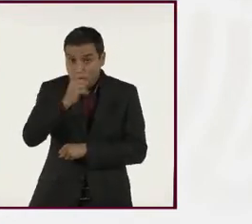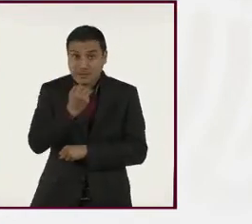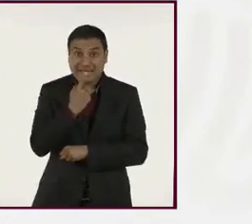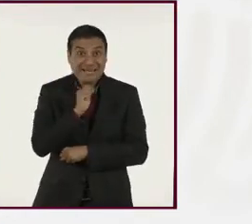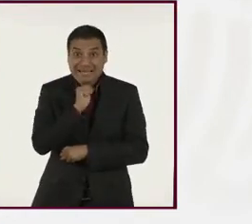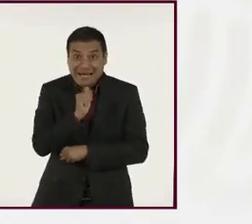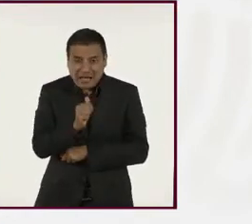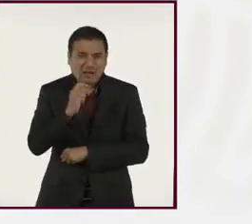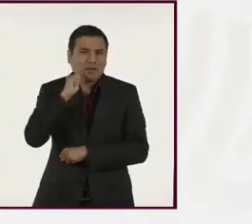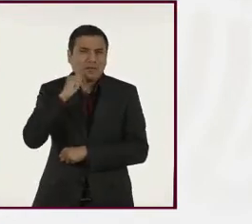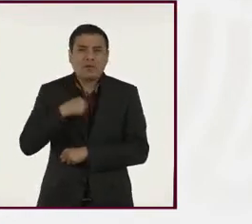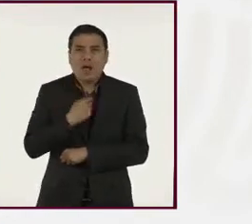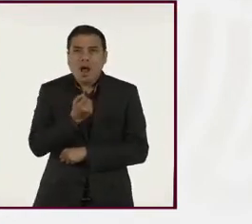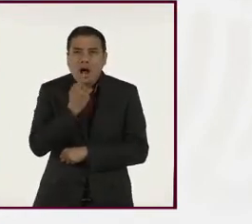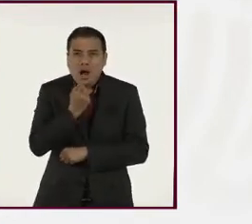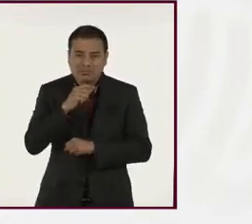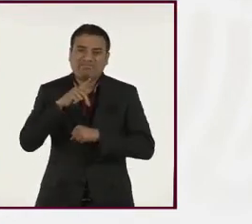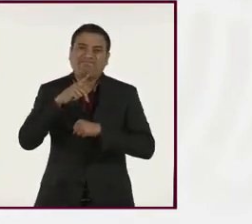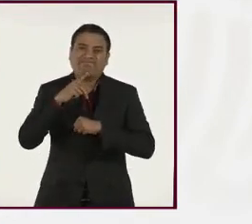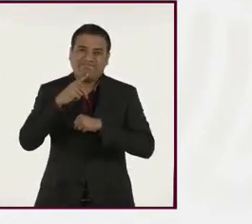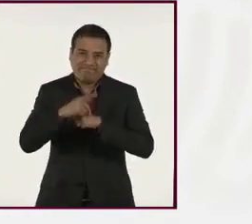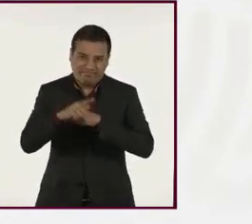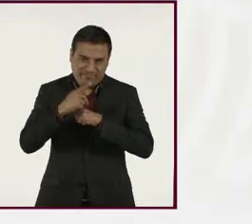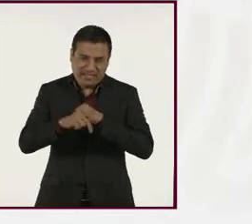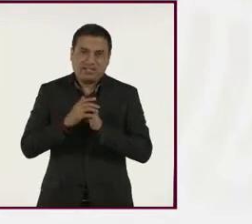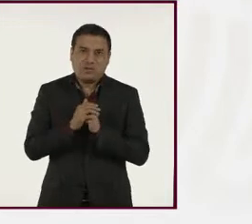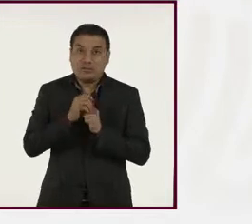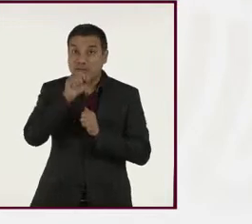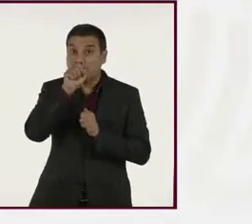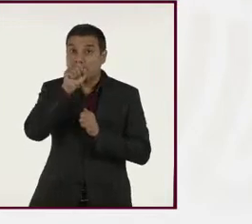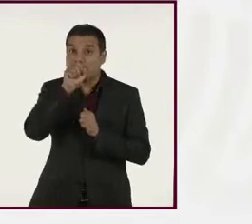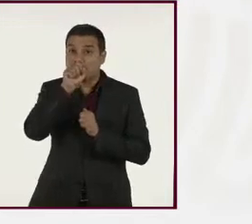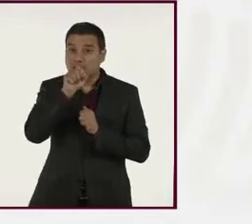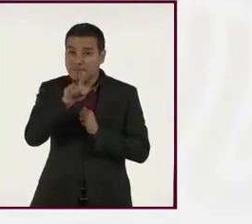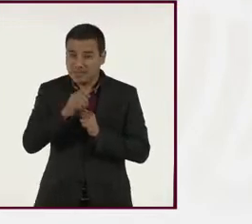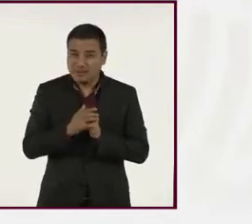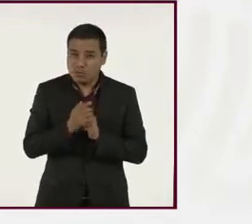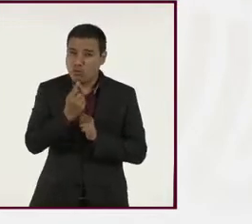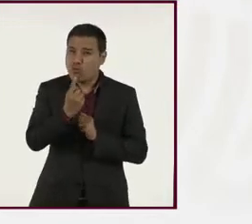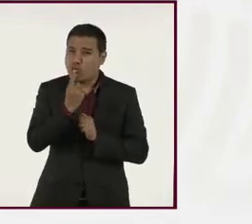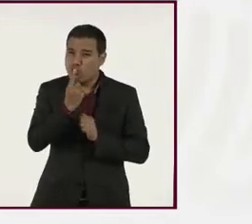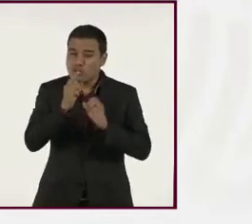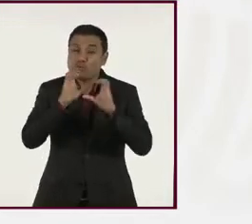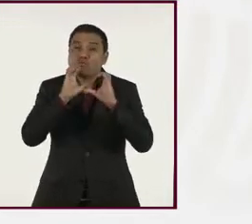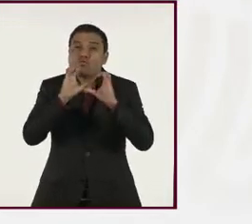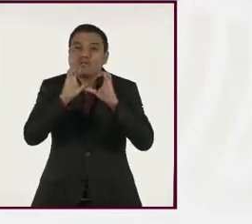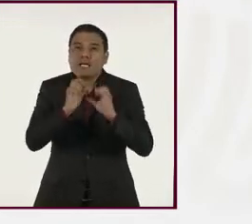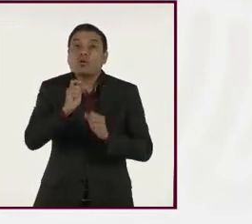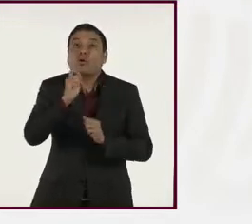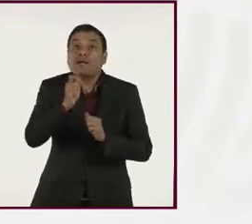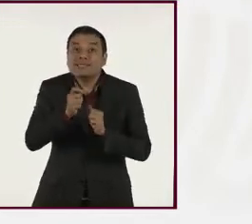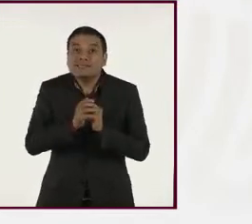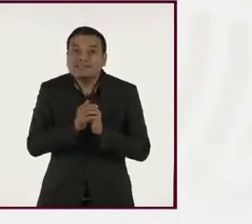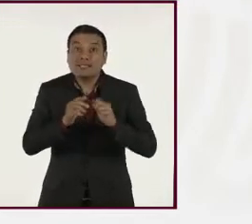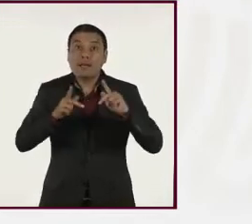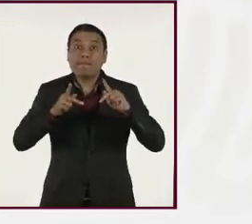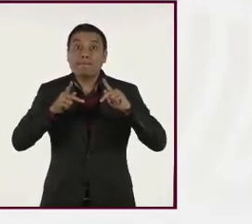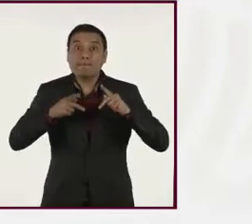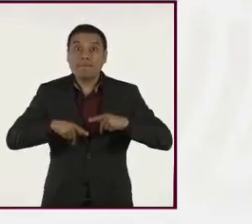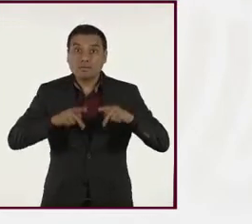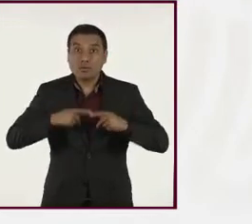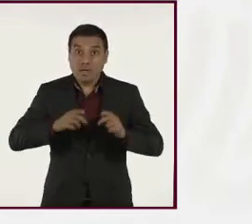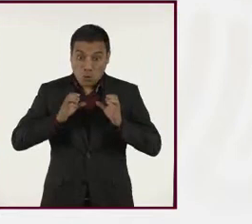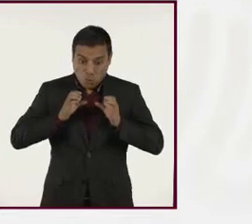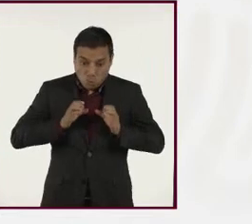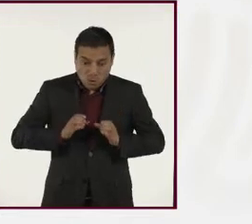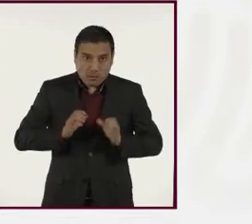el más grave que les comentaba tenemos que tener siempre presente es cuando hay una imagen negativa de la corporalidad. Es